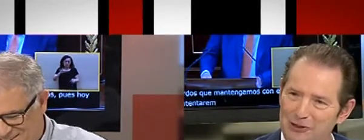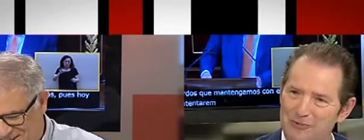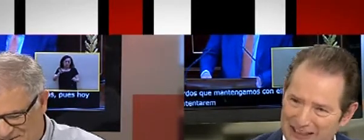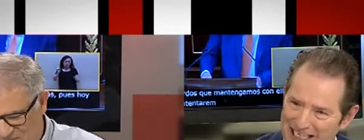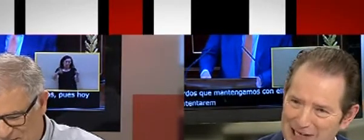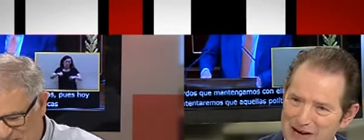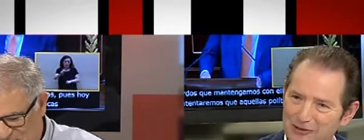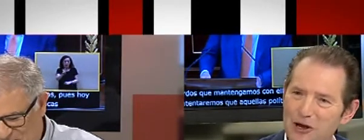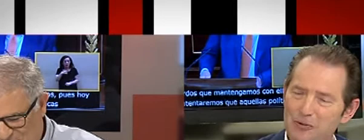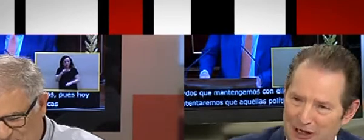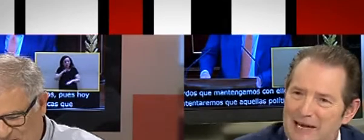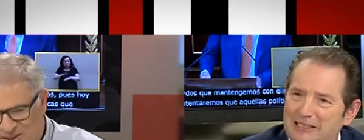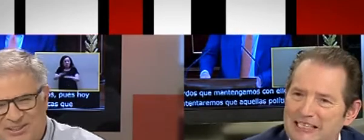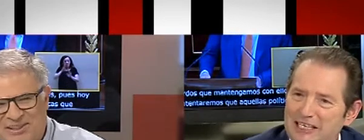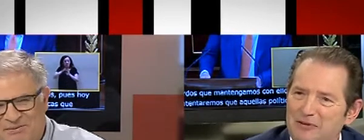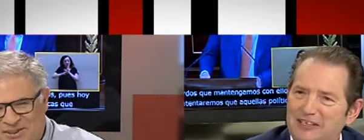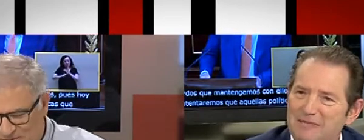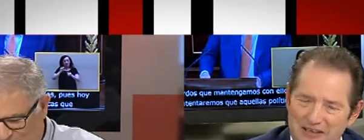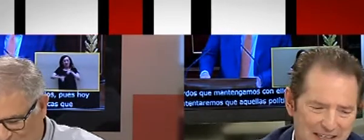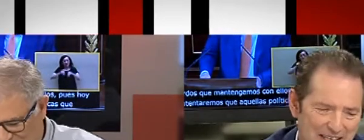este acuerdo pero